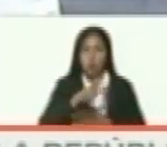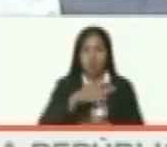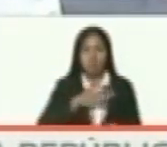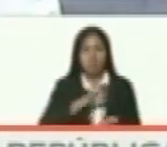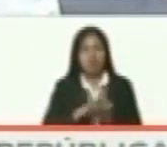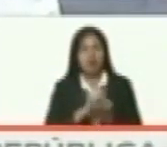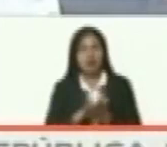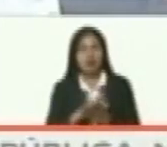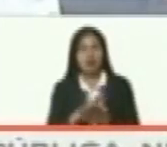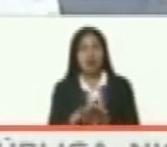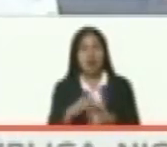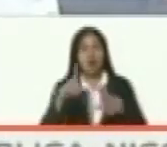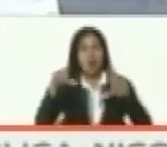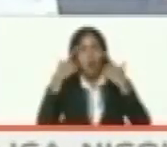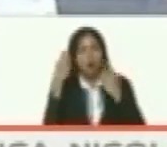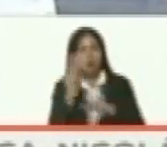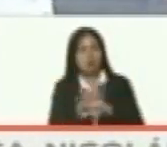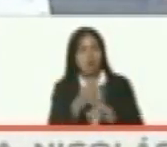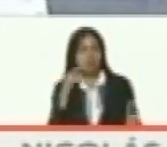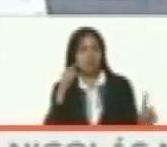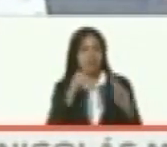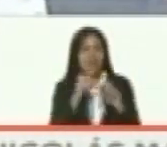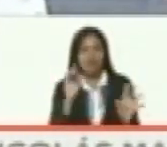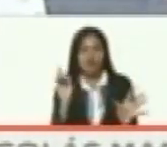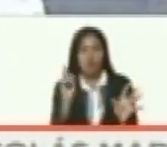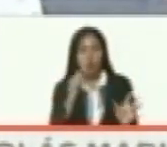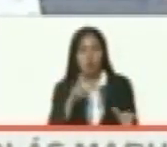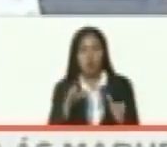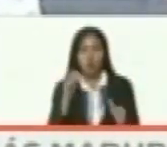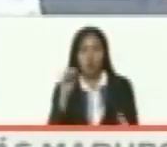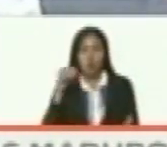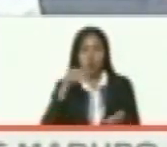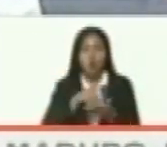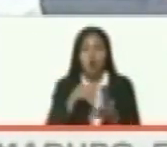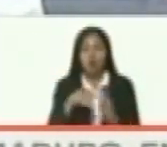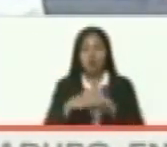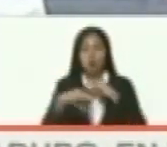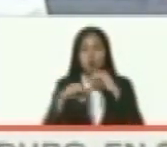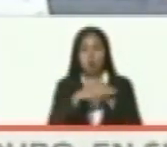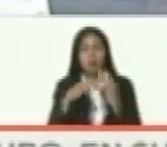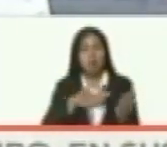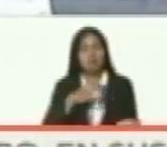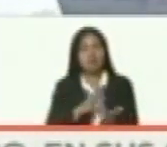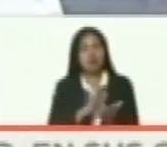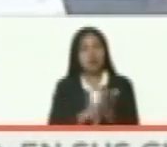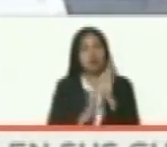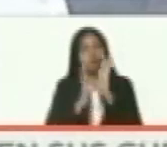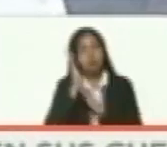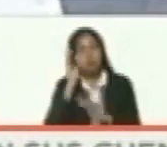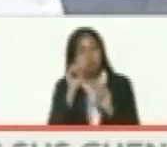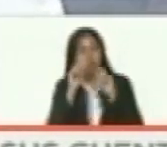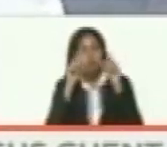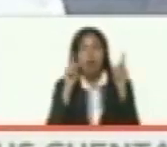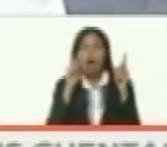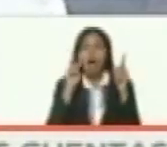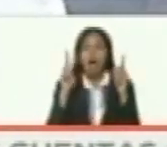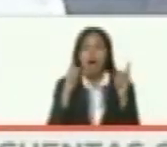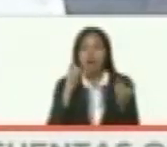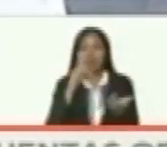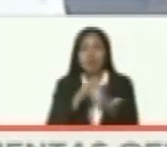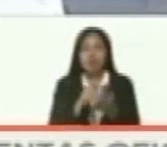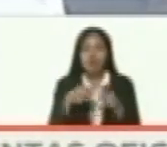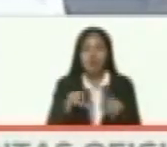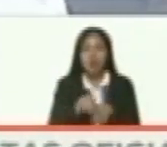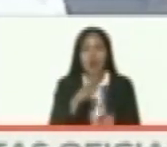La Guaira-Maturín. Se monta en su autobús, va tranquilo, echa un camaroncito y cuando se dé cuenta está entrando en